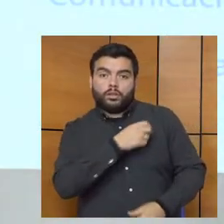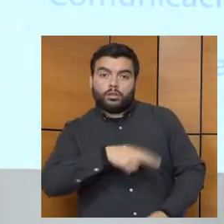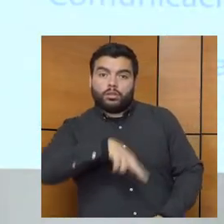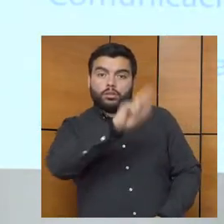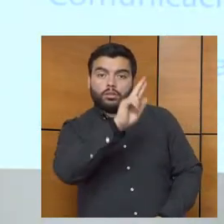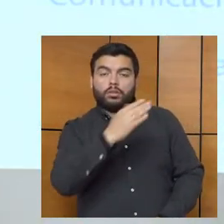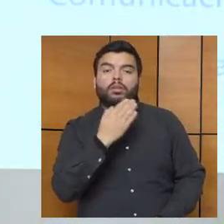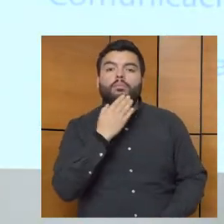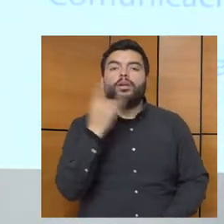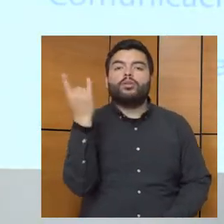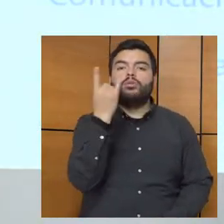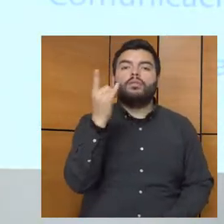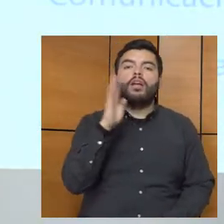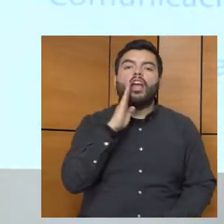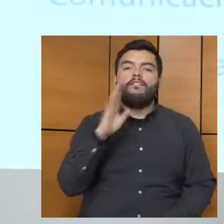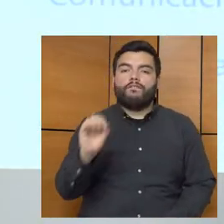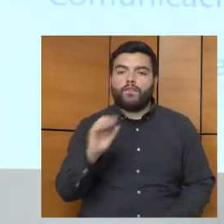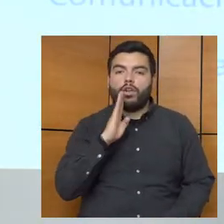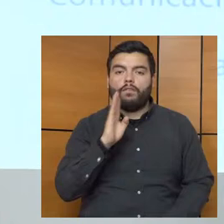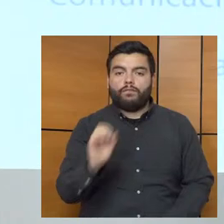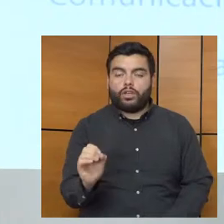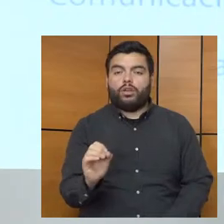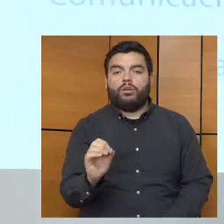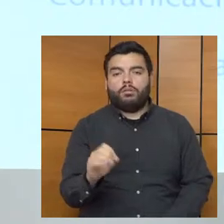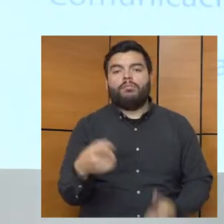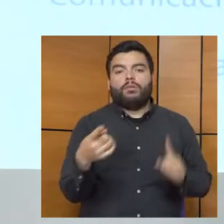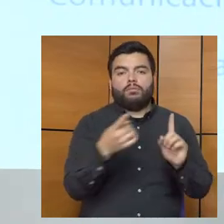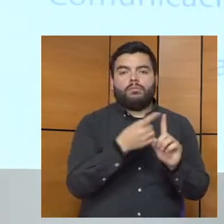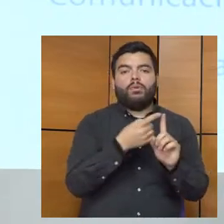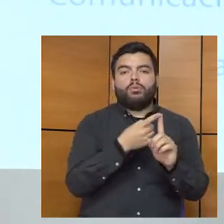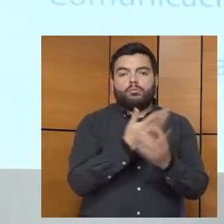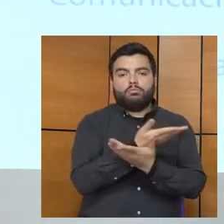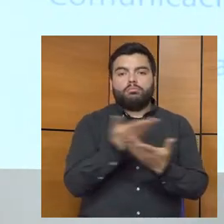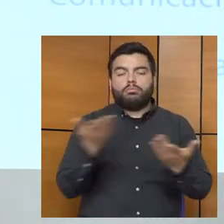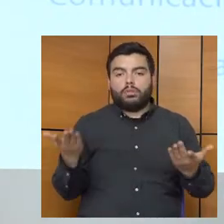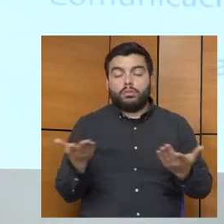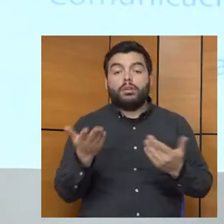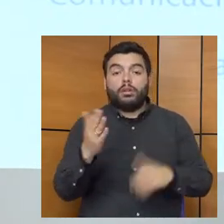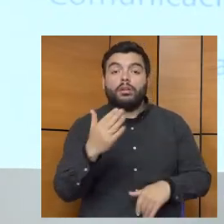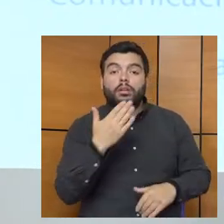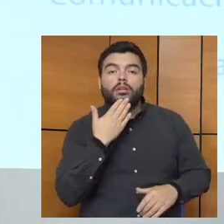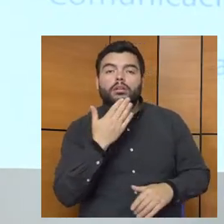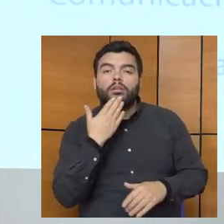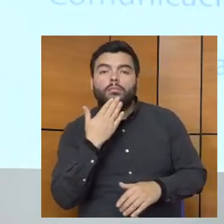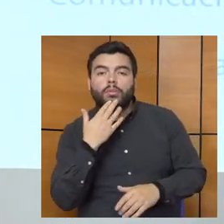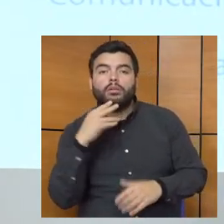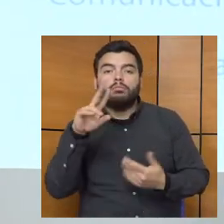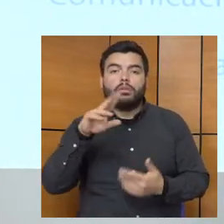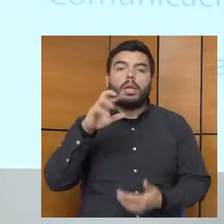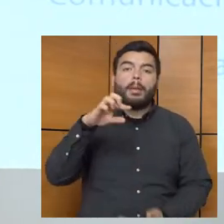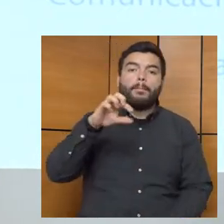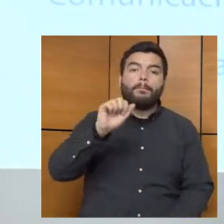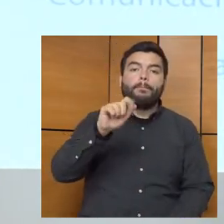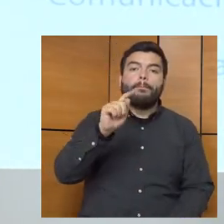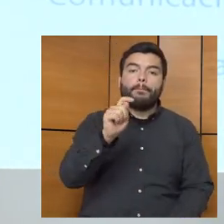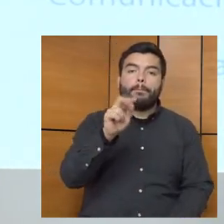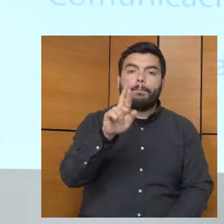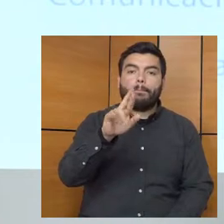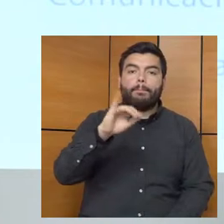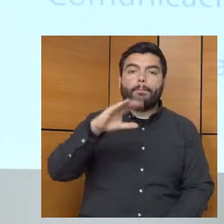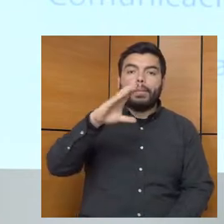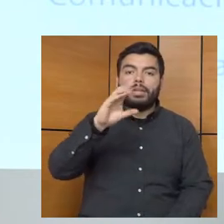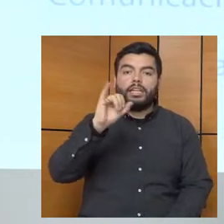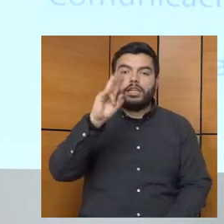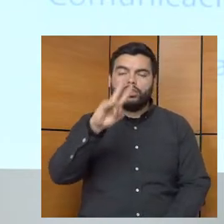Biobío por participar en este acto y, como no, pues al doctor Patricio Ramírez como investigador principal de este